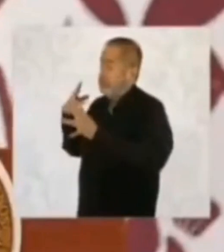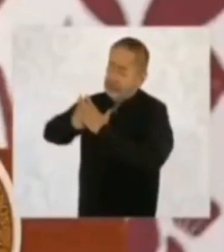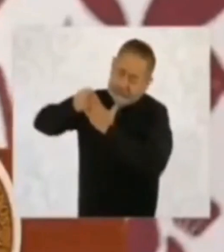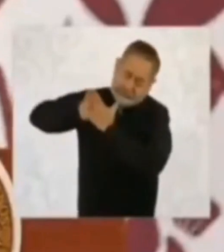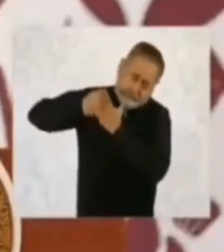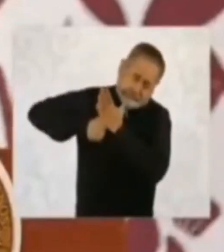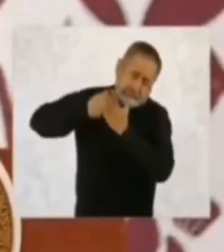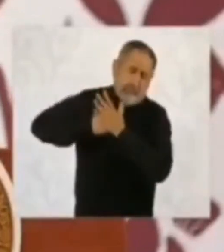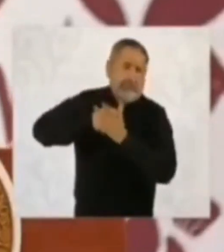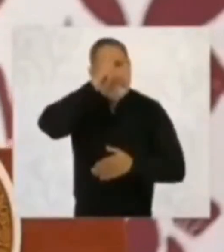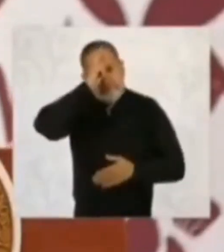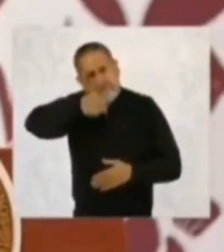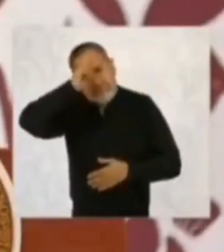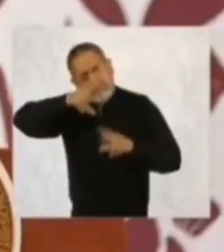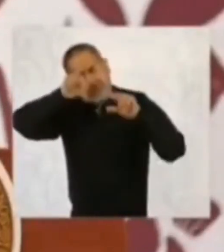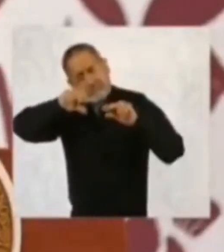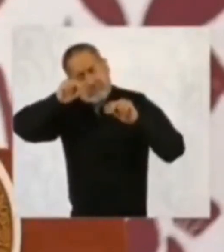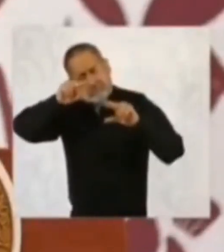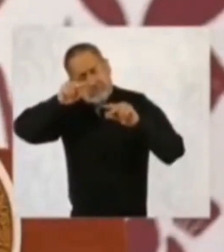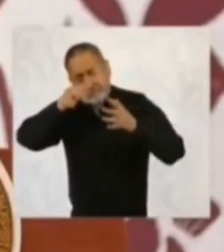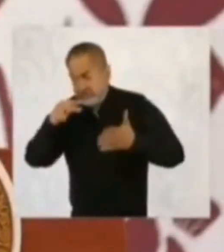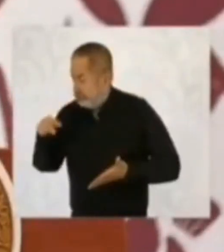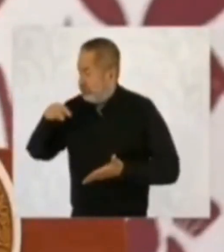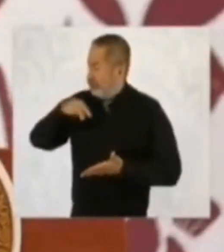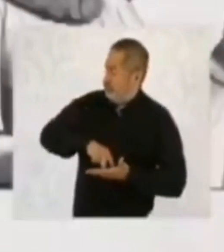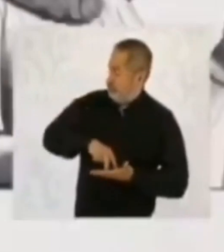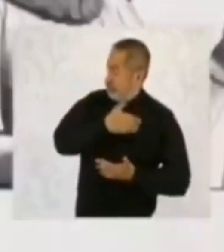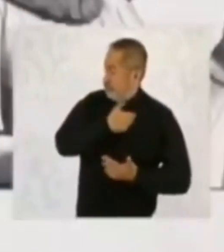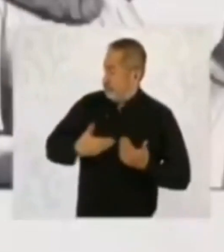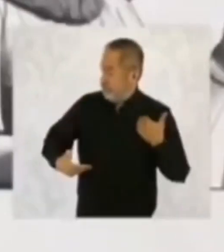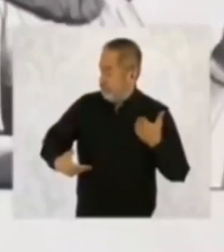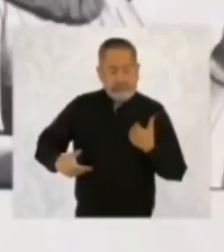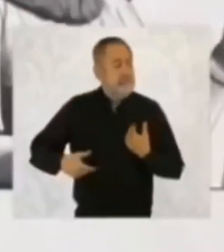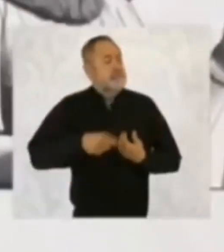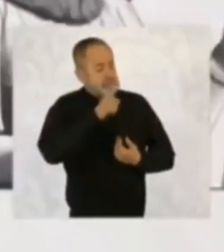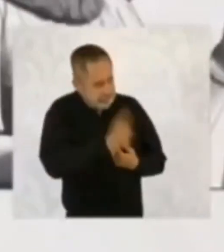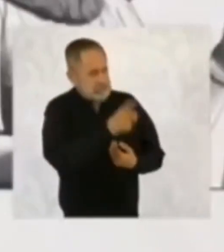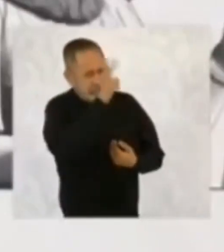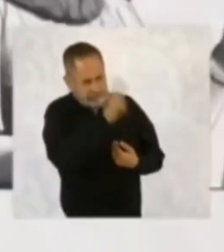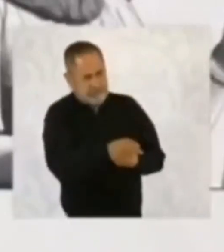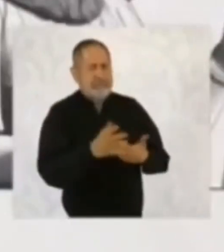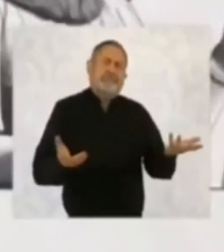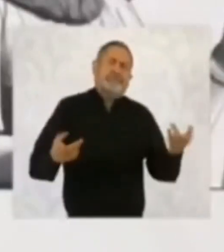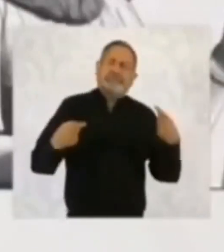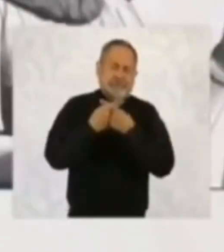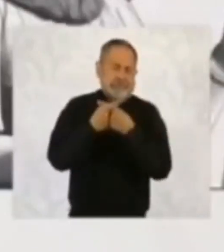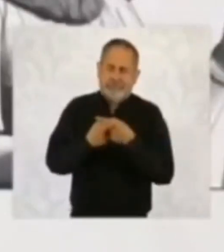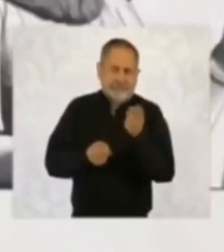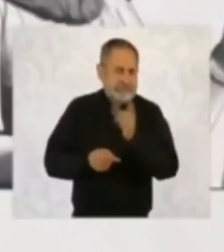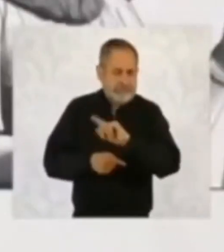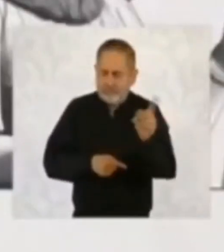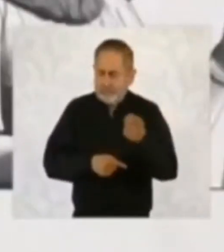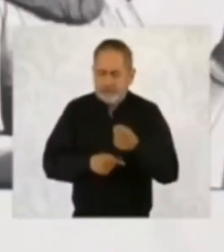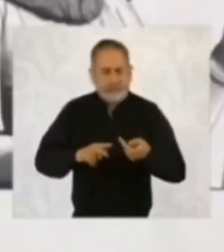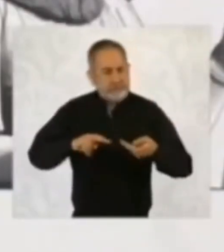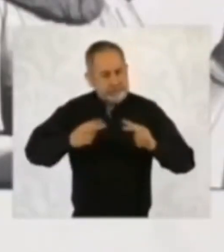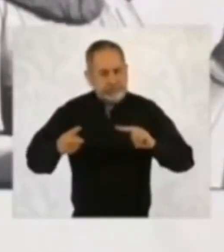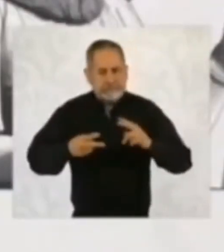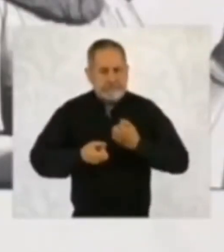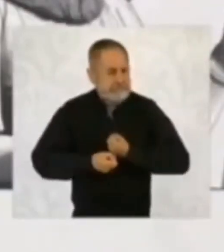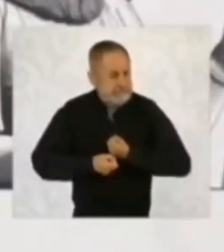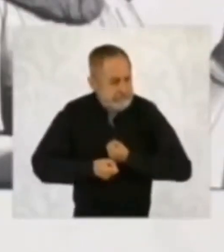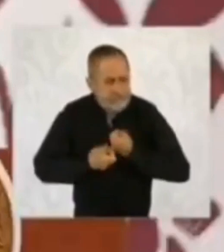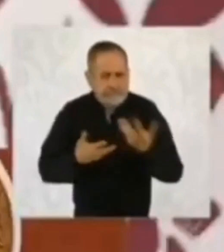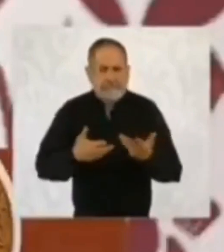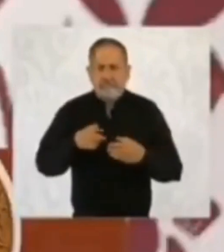a promover la censura? Pues no. Al revés, fortalece la libertad de expresión, el